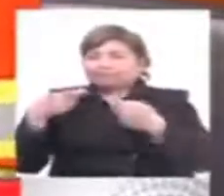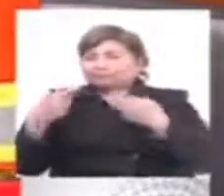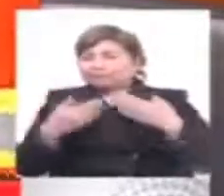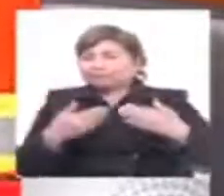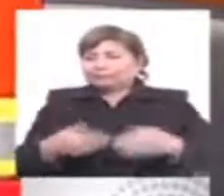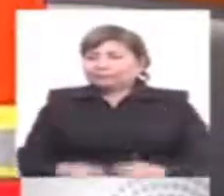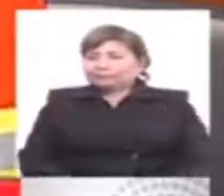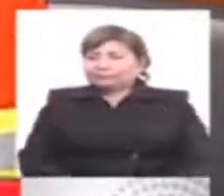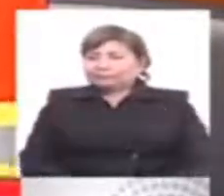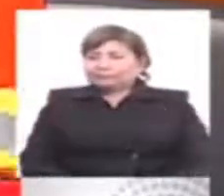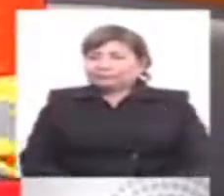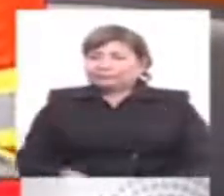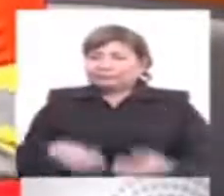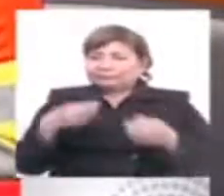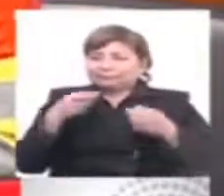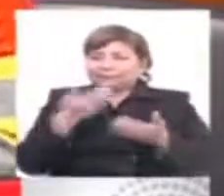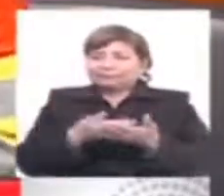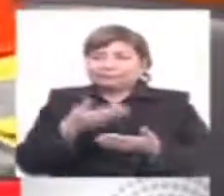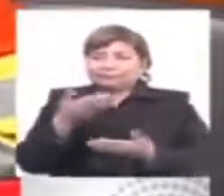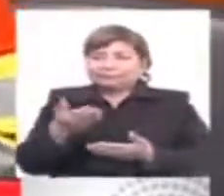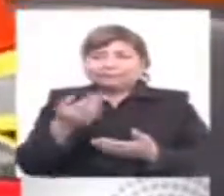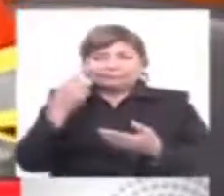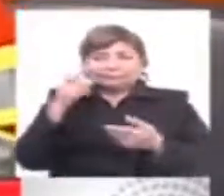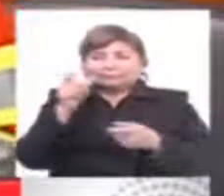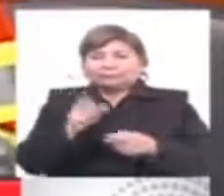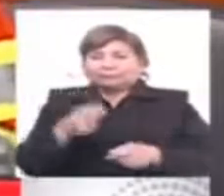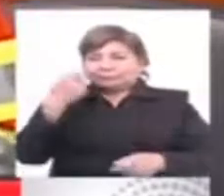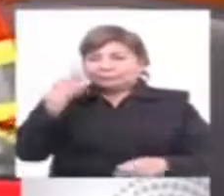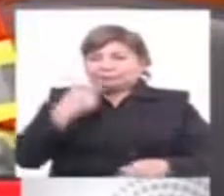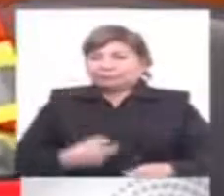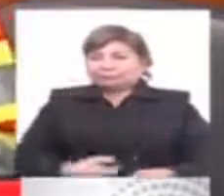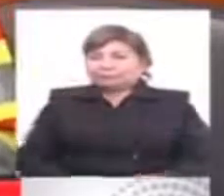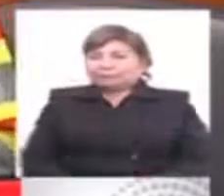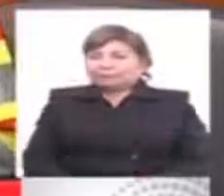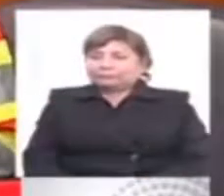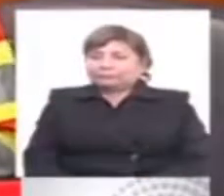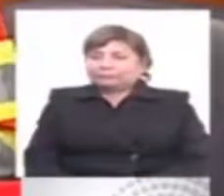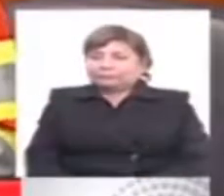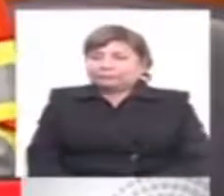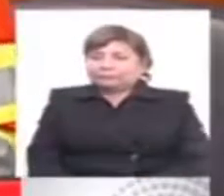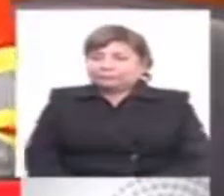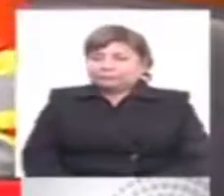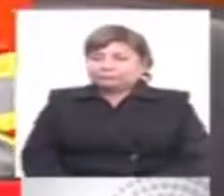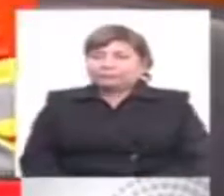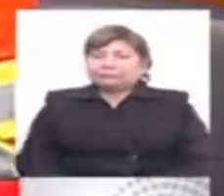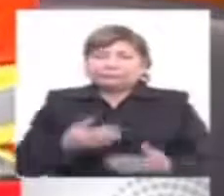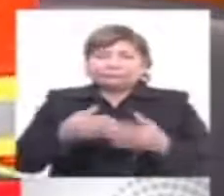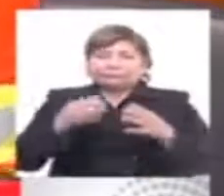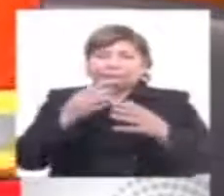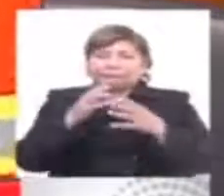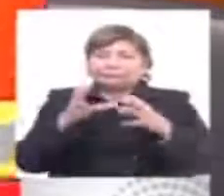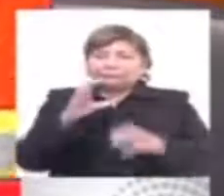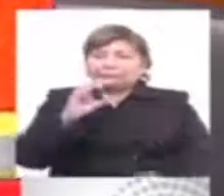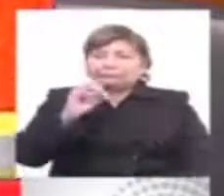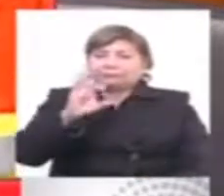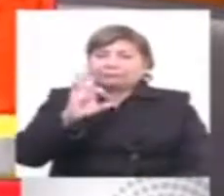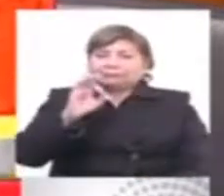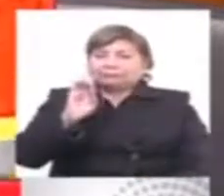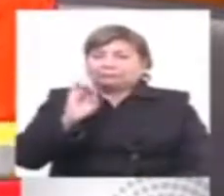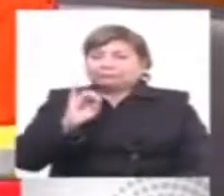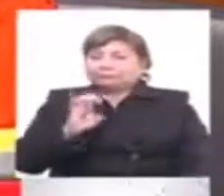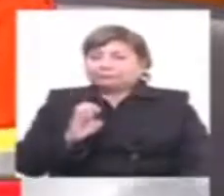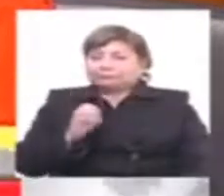dando prioridades personales, defendiendo a la CONFIEP y no están